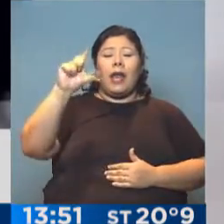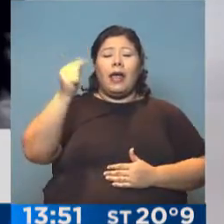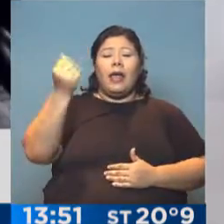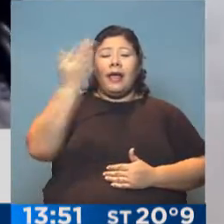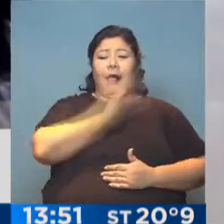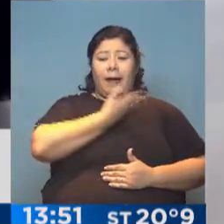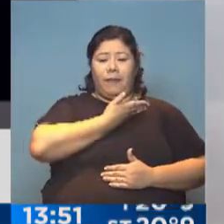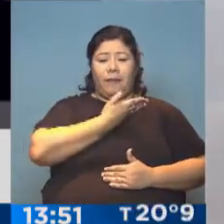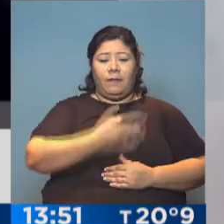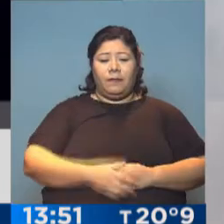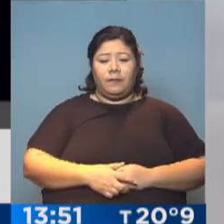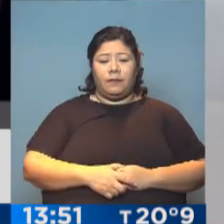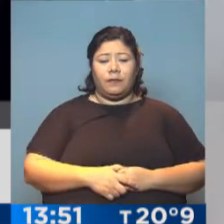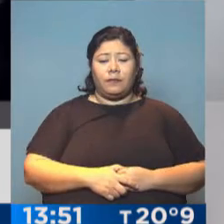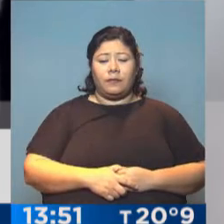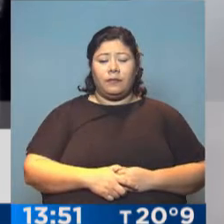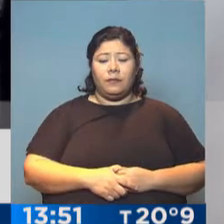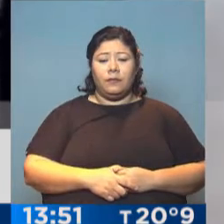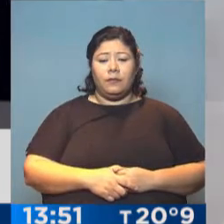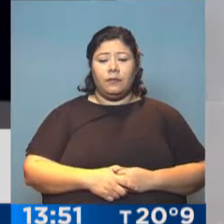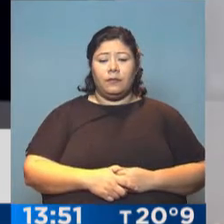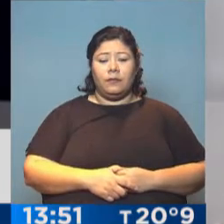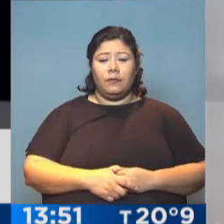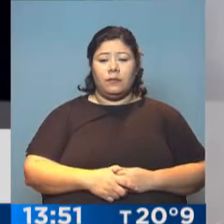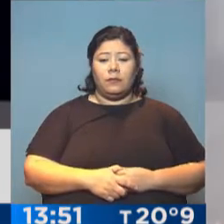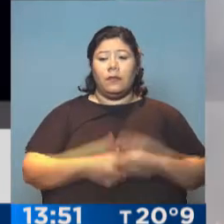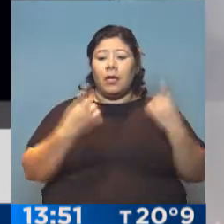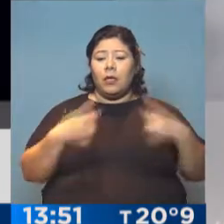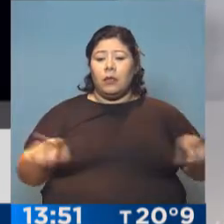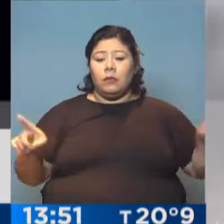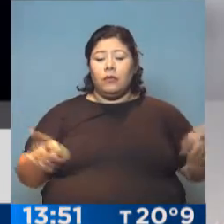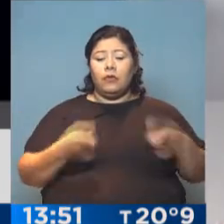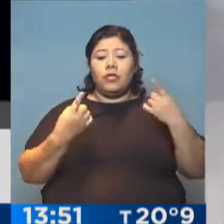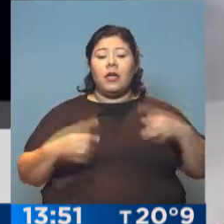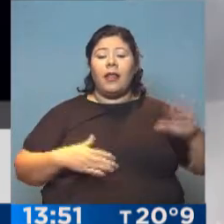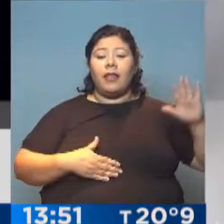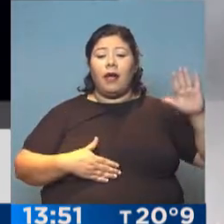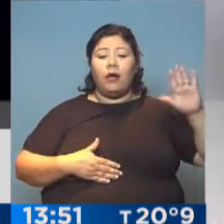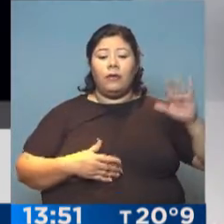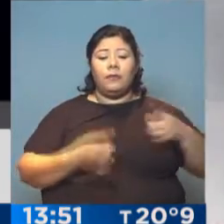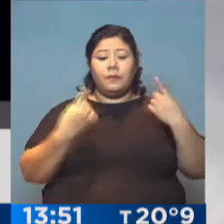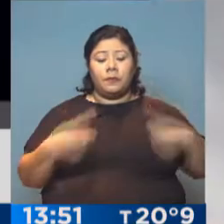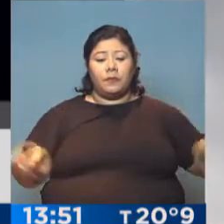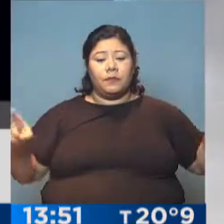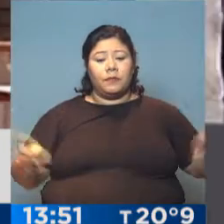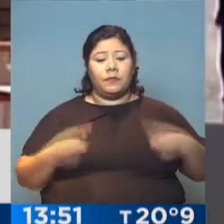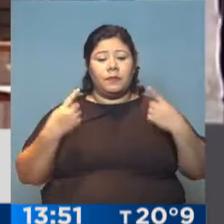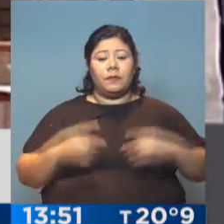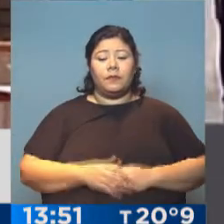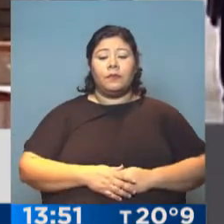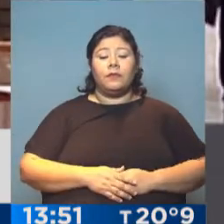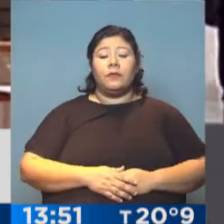Falcón, por matón y alcahuete, te pusieron bien un cohete, que la gorra te voló.